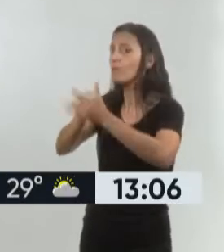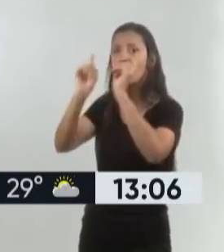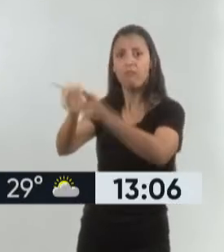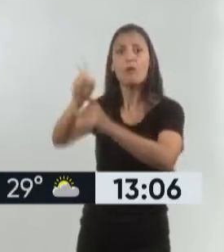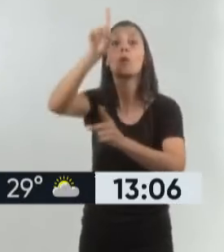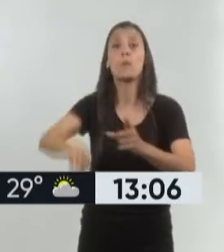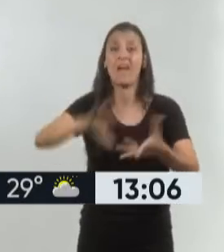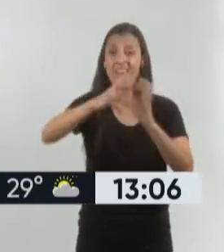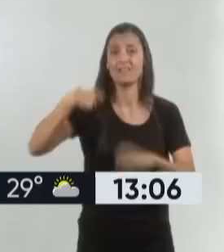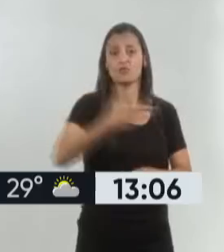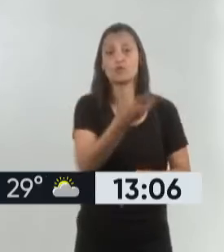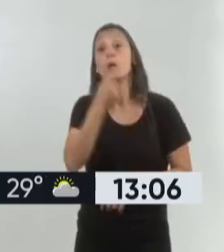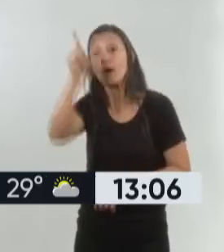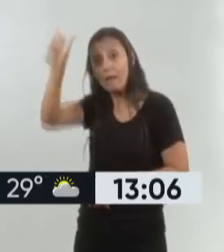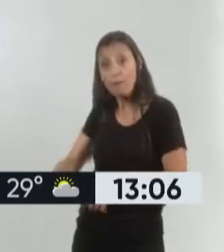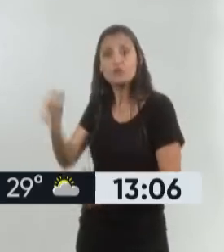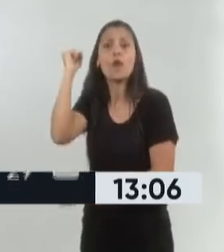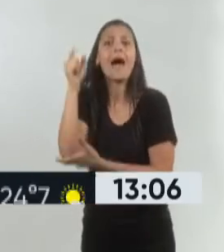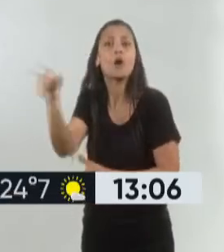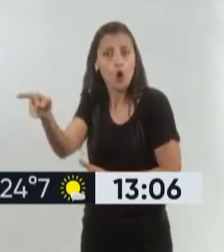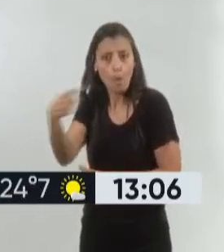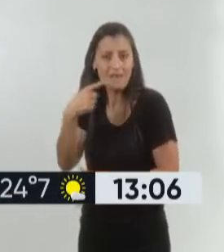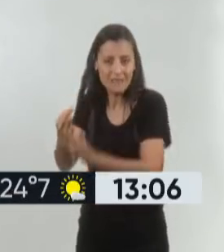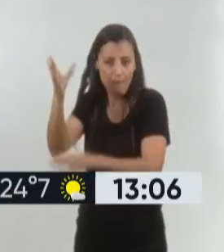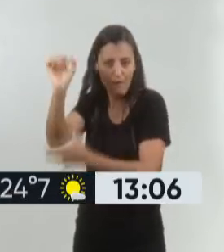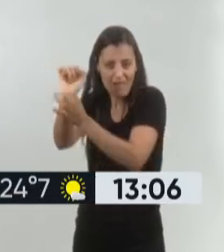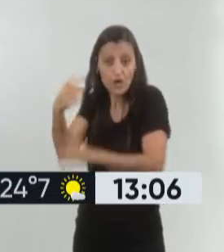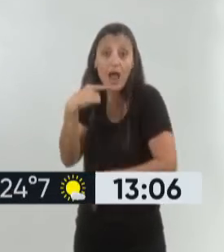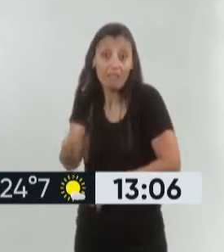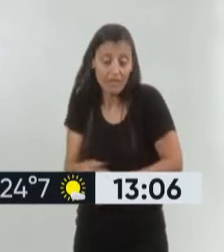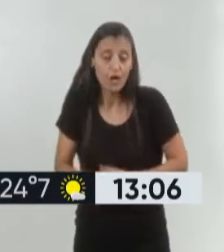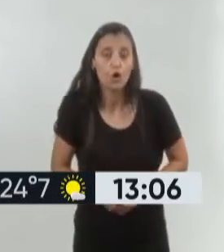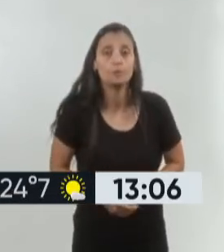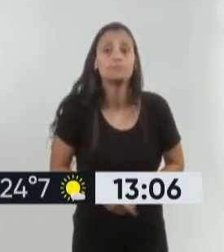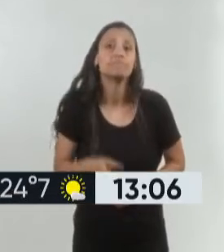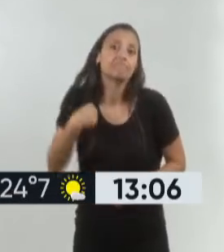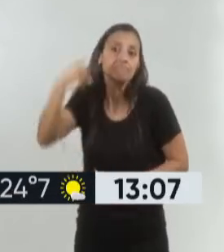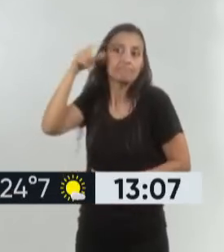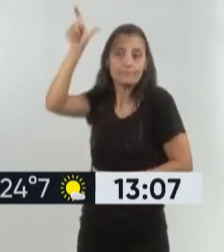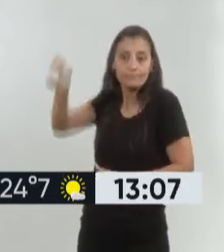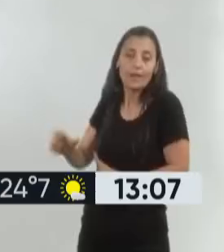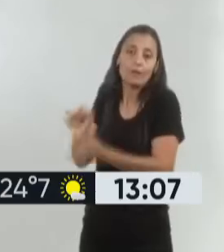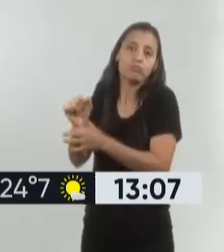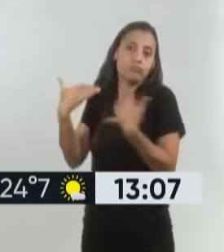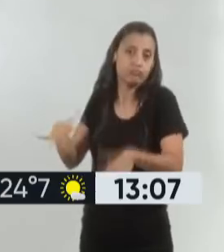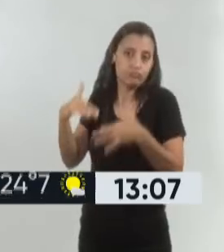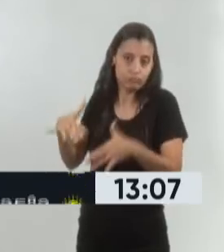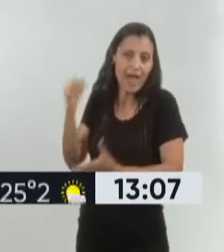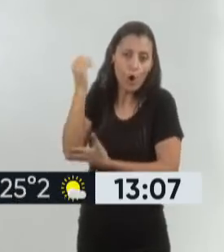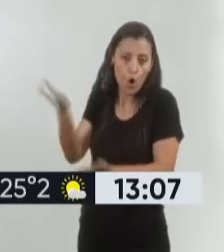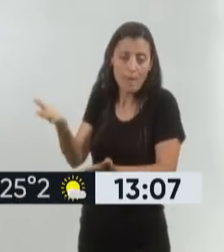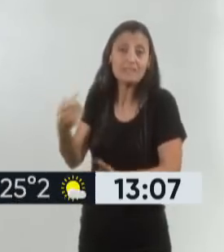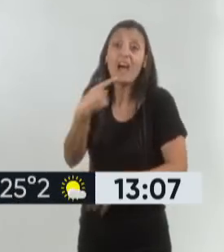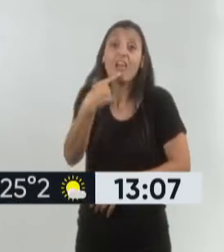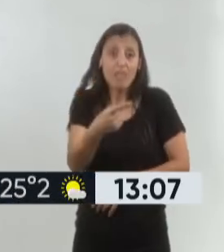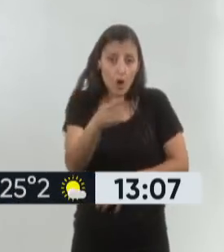ejemplo, el economista Ricardo Arriazu, así lo planteó ayer, entiendo que es un experto escuchado incluso por el presidente.